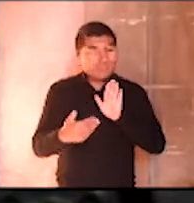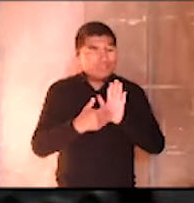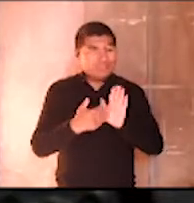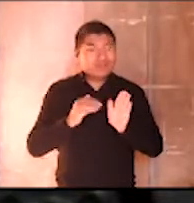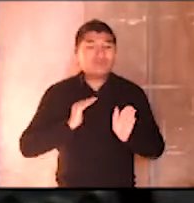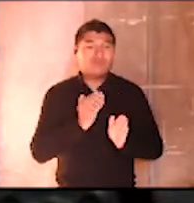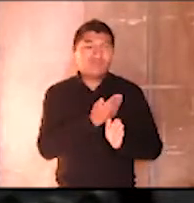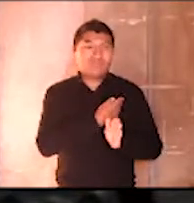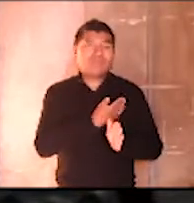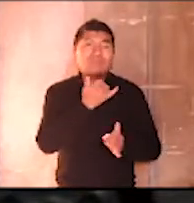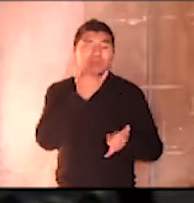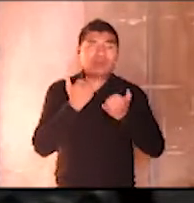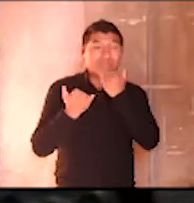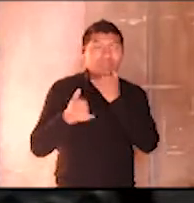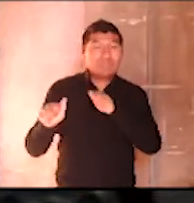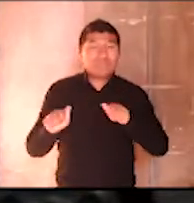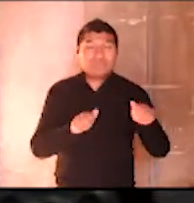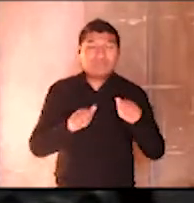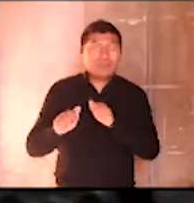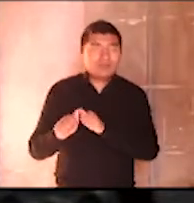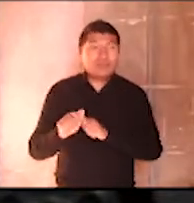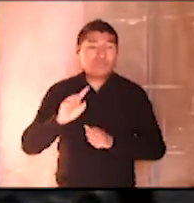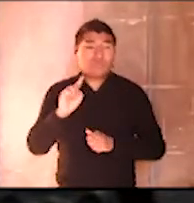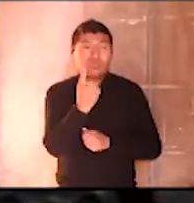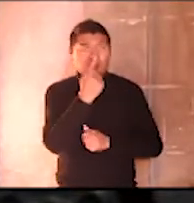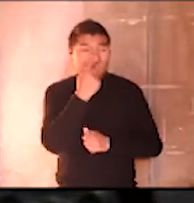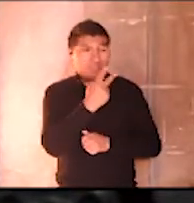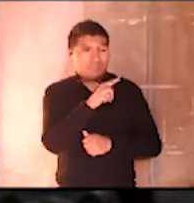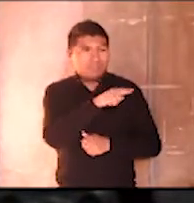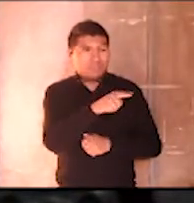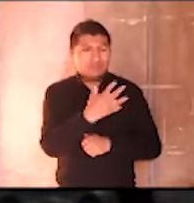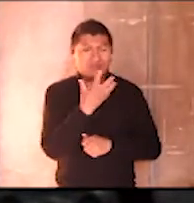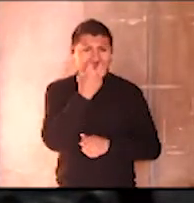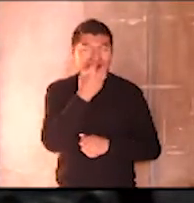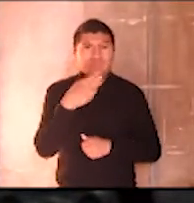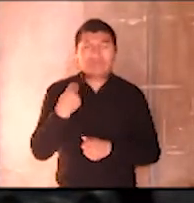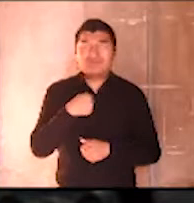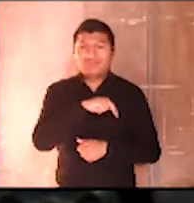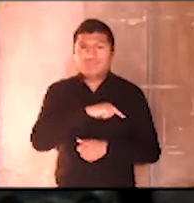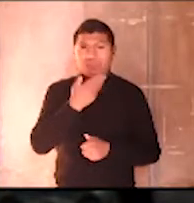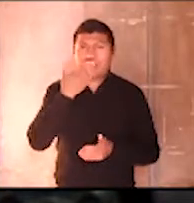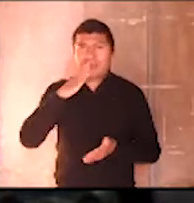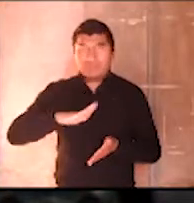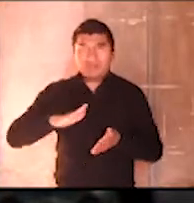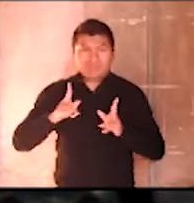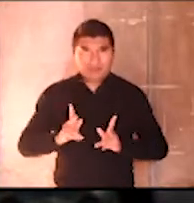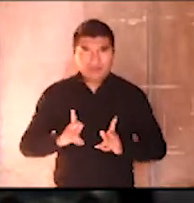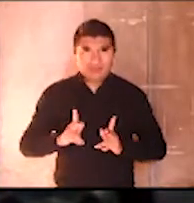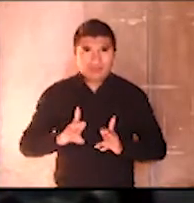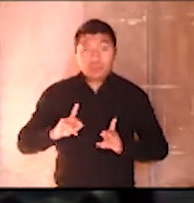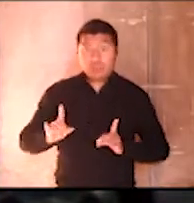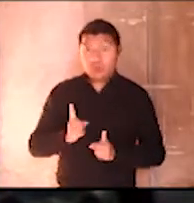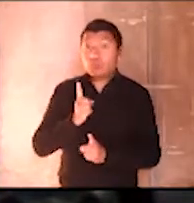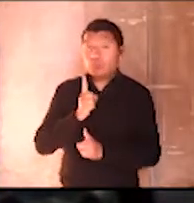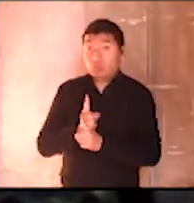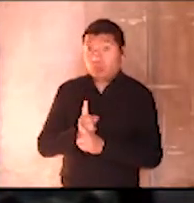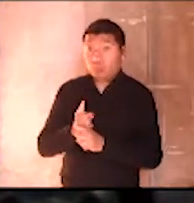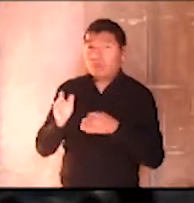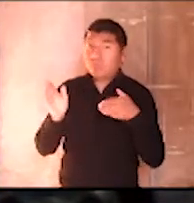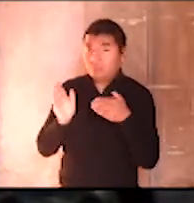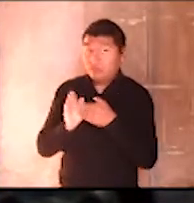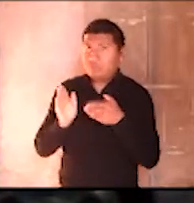obrar, solo verlo nos molesta. El justo